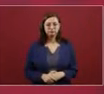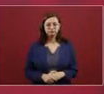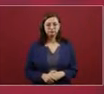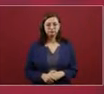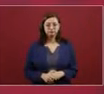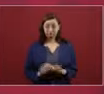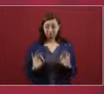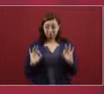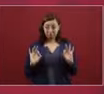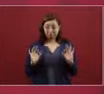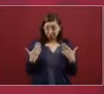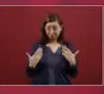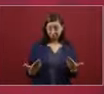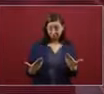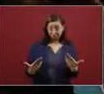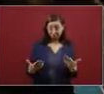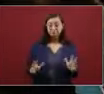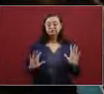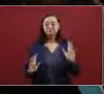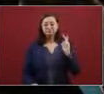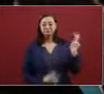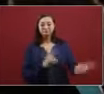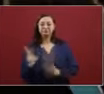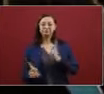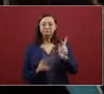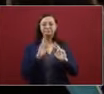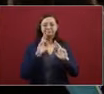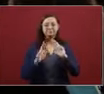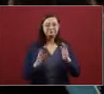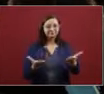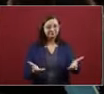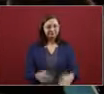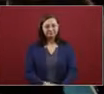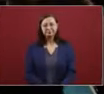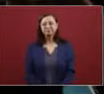Muy bien, abrimos.